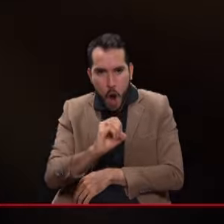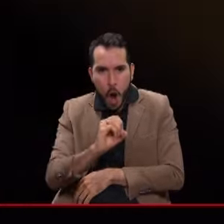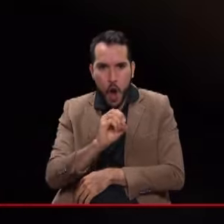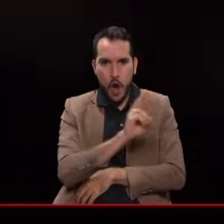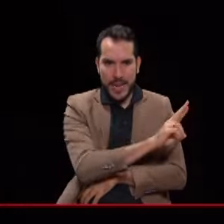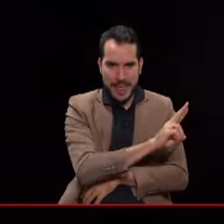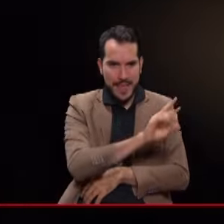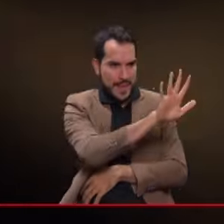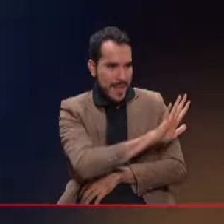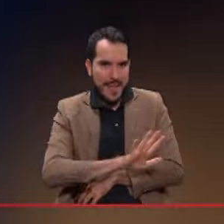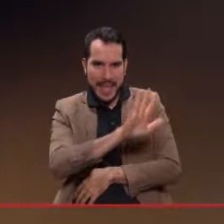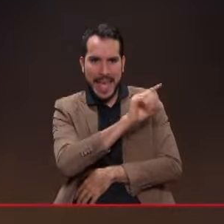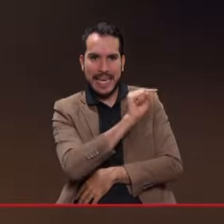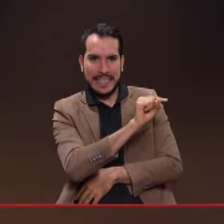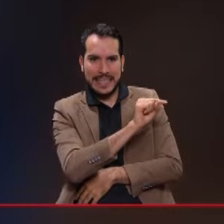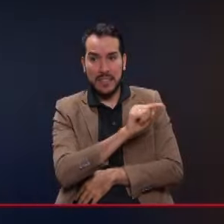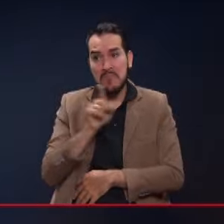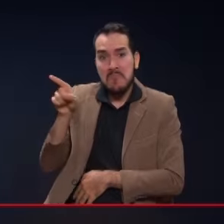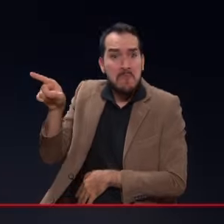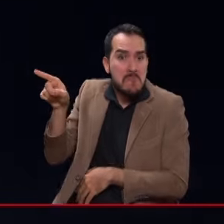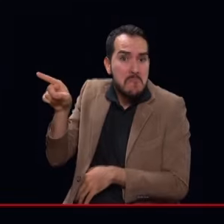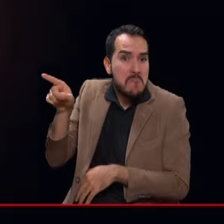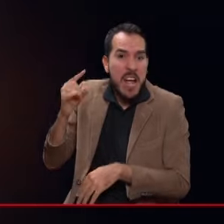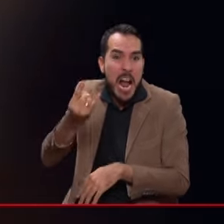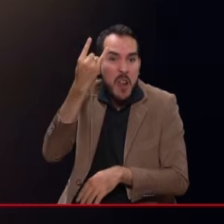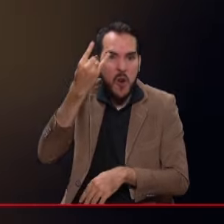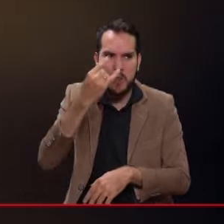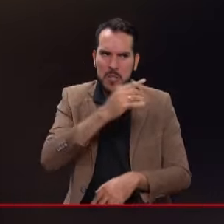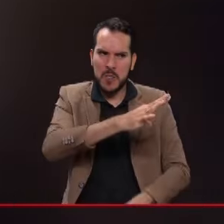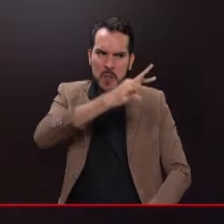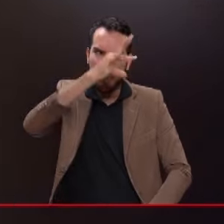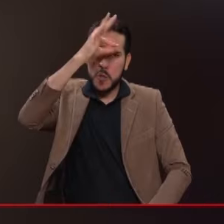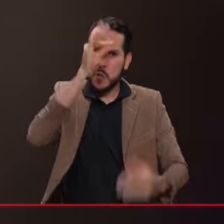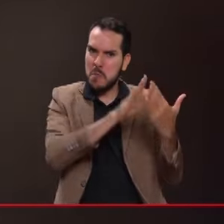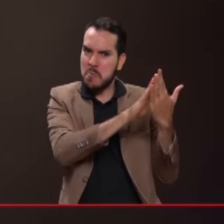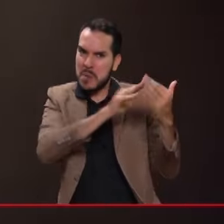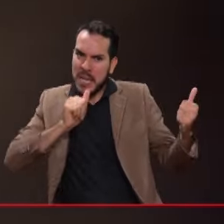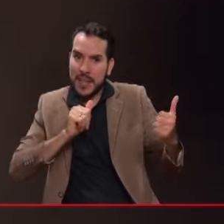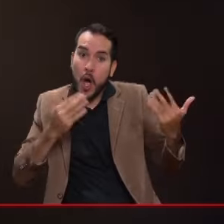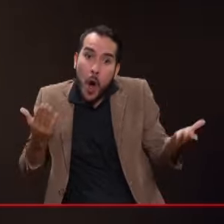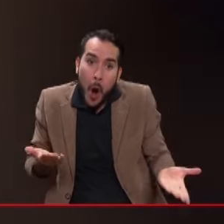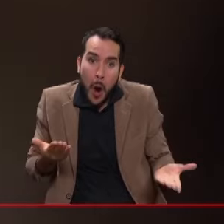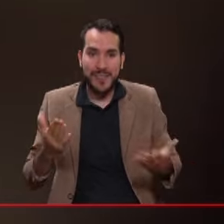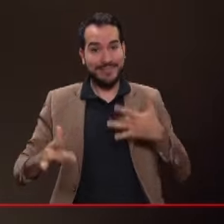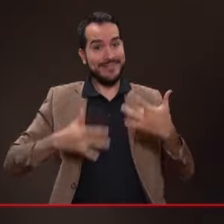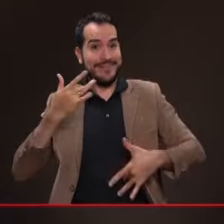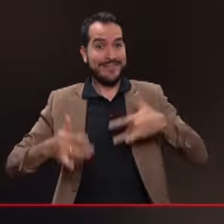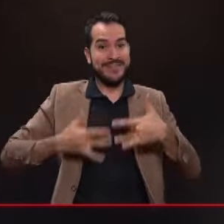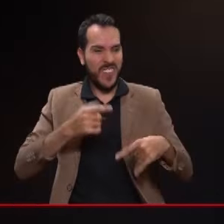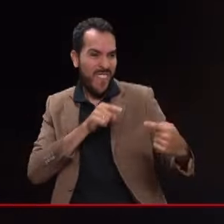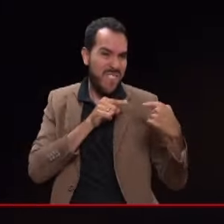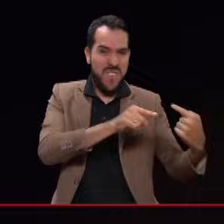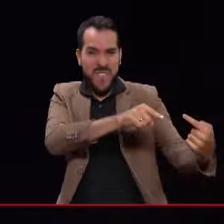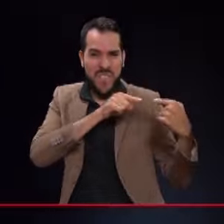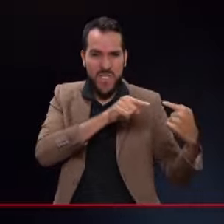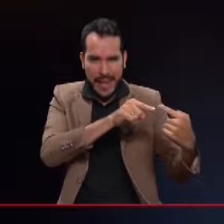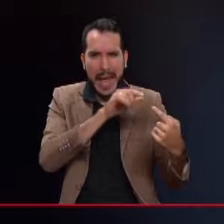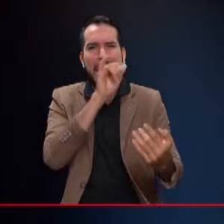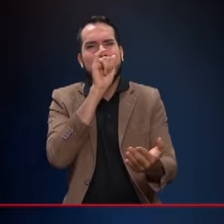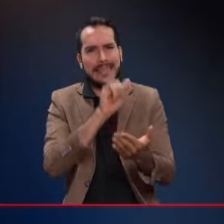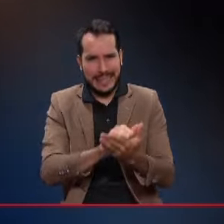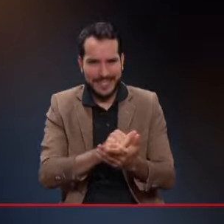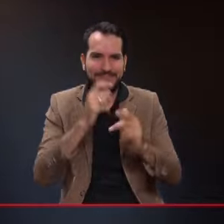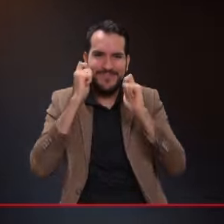Vengarse, ajustar cuentas o, según ellas, divertirse son algunos de los motivos por los que las adolescentes deciden ser parte del peligroso